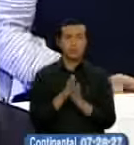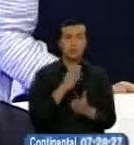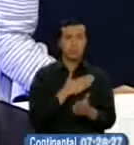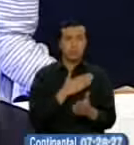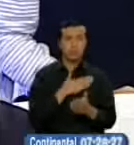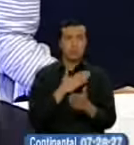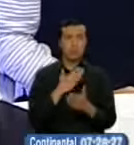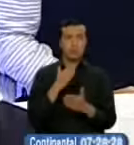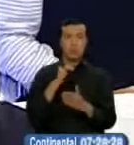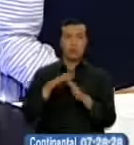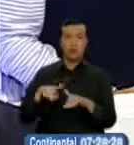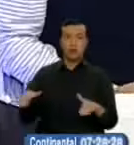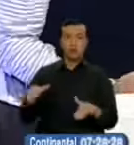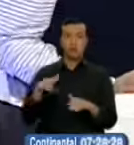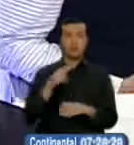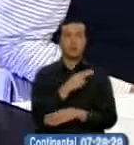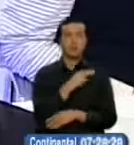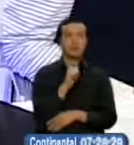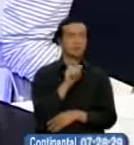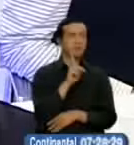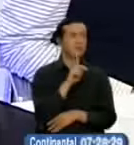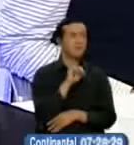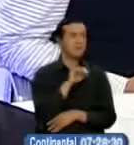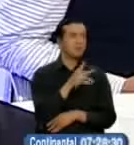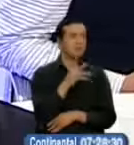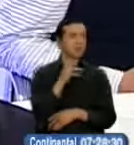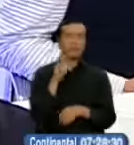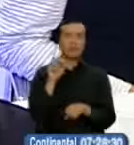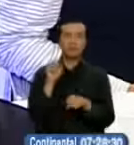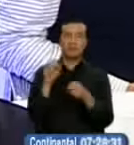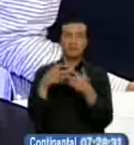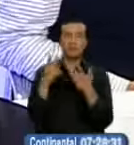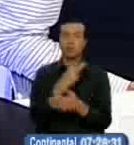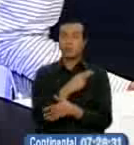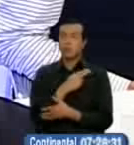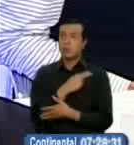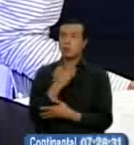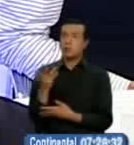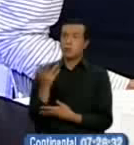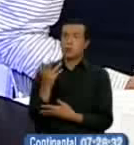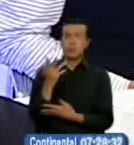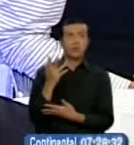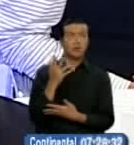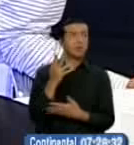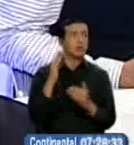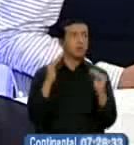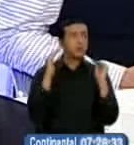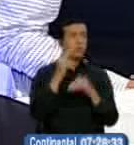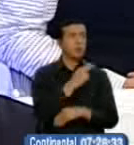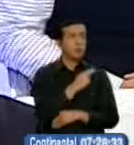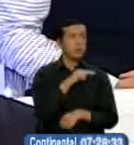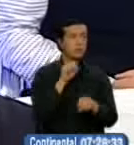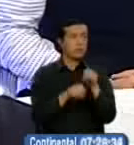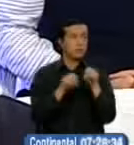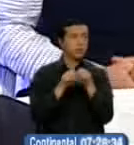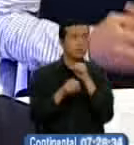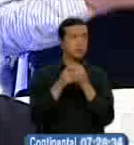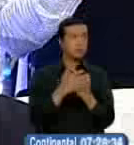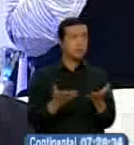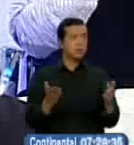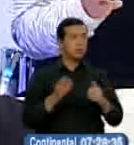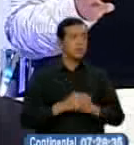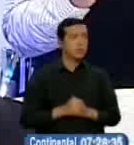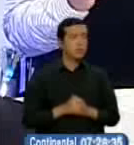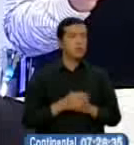Universidad Andina, está destruido. La universidad, el sistema de educación superior está destruido, Juan Carlos.